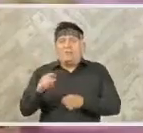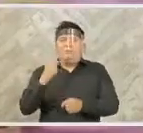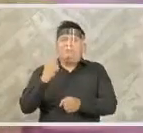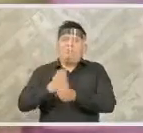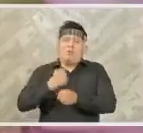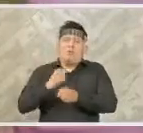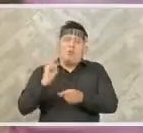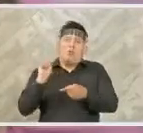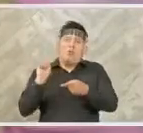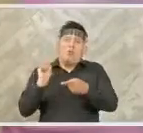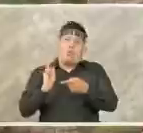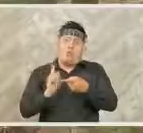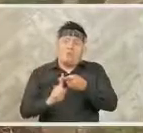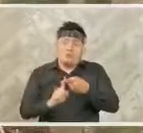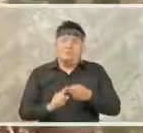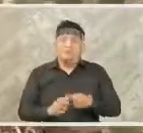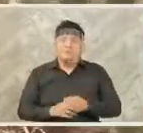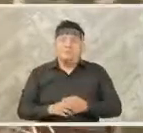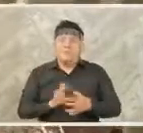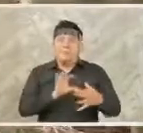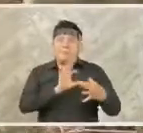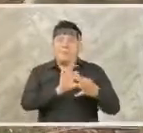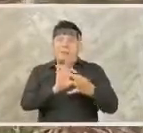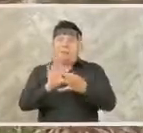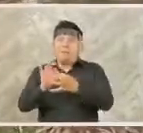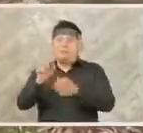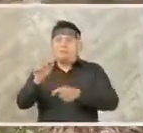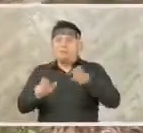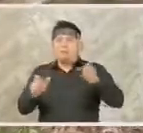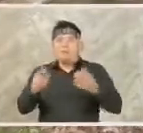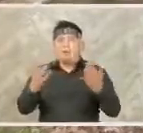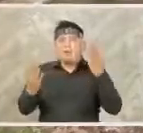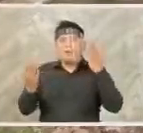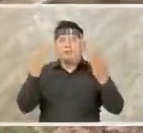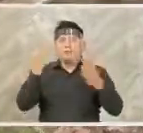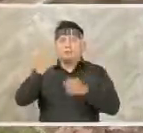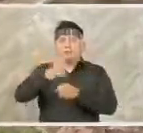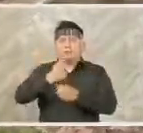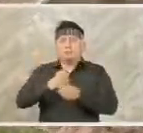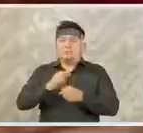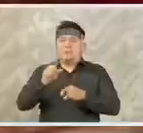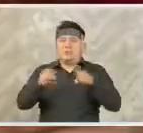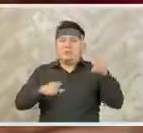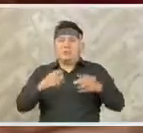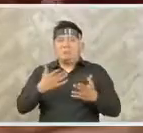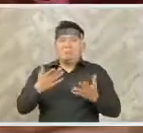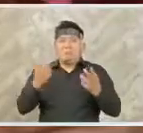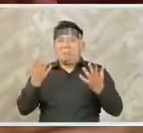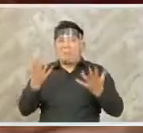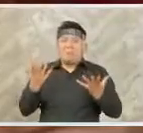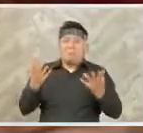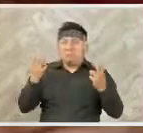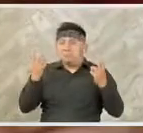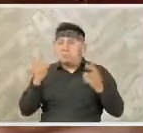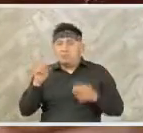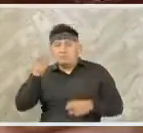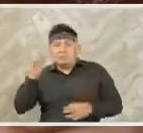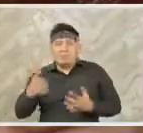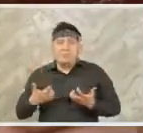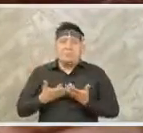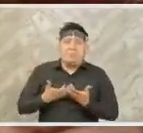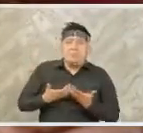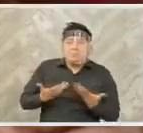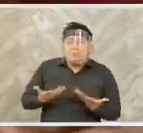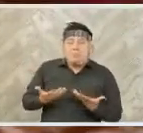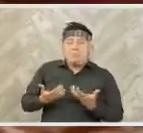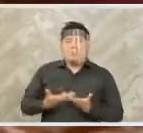hecho, además de conectar a campesinos que tienen algunas debilidades en el conocimiento con campesinos que han encontrado a